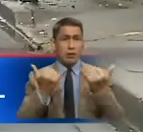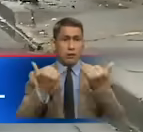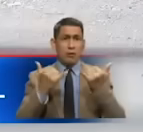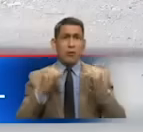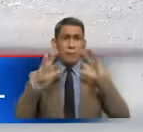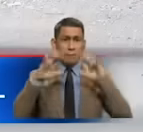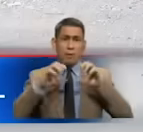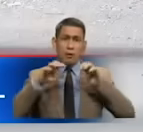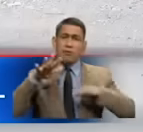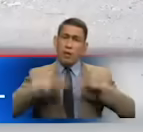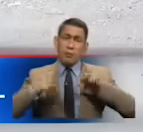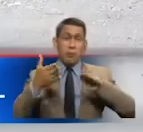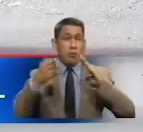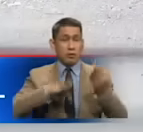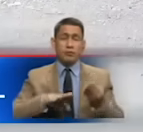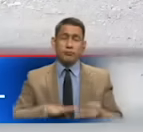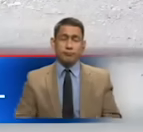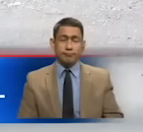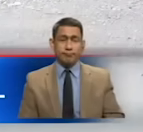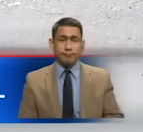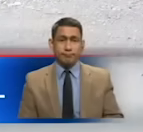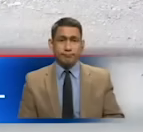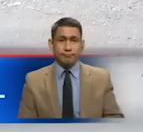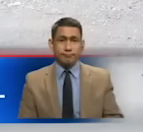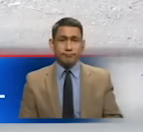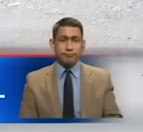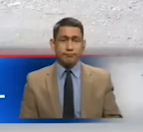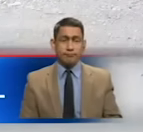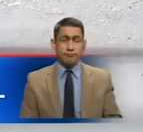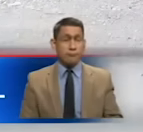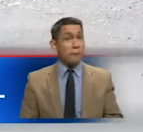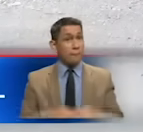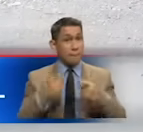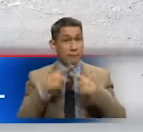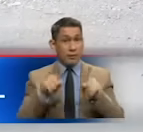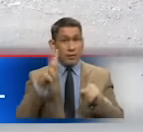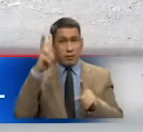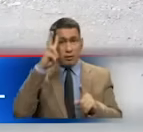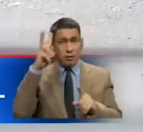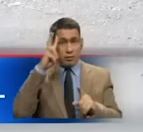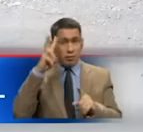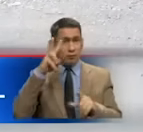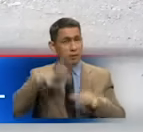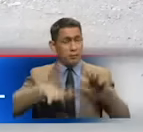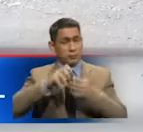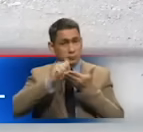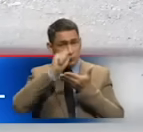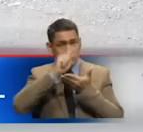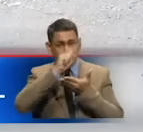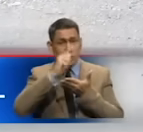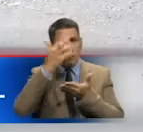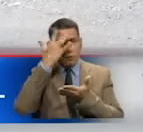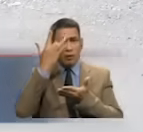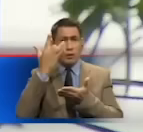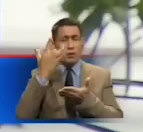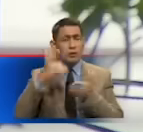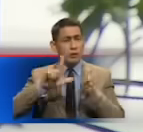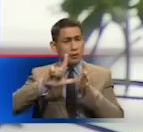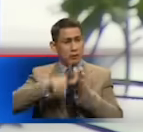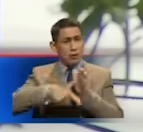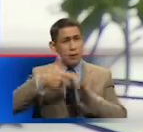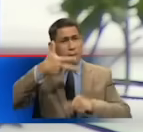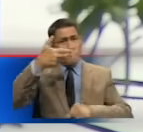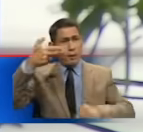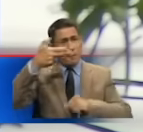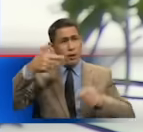iba a morir el perrito. La gente mencionó que los pistoleros estaban bajo los efectos de alguna droga, pues empezaron a disparar contra las